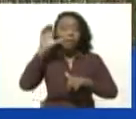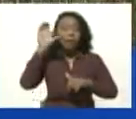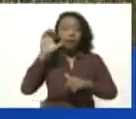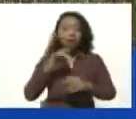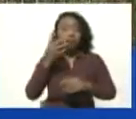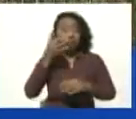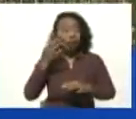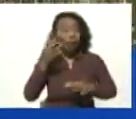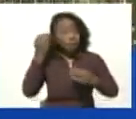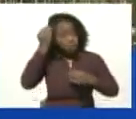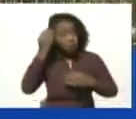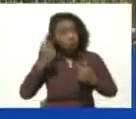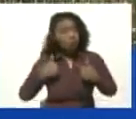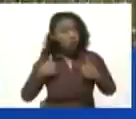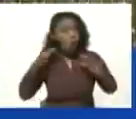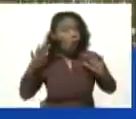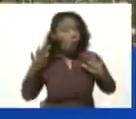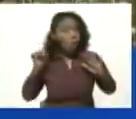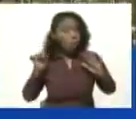¿verdad? Y me imagino bien.